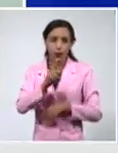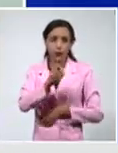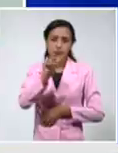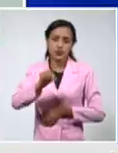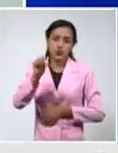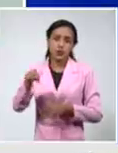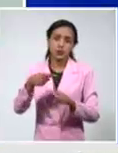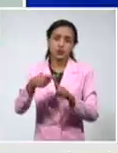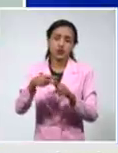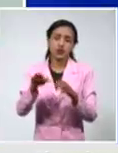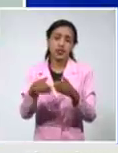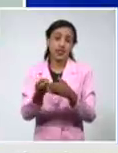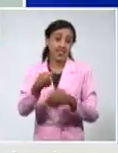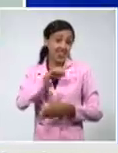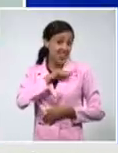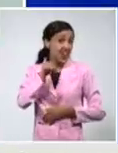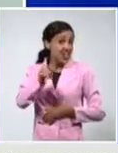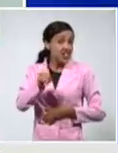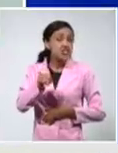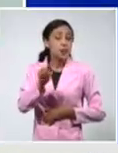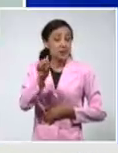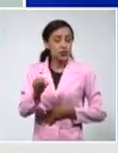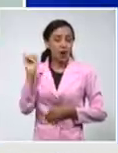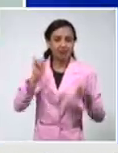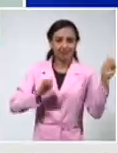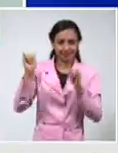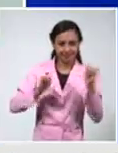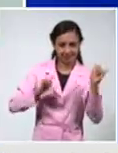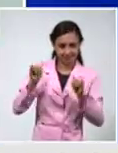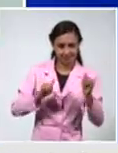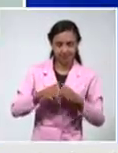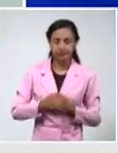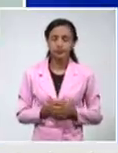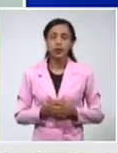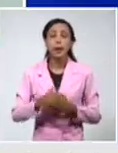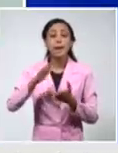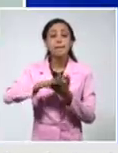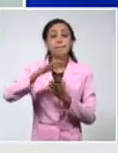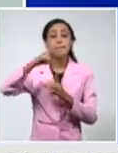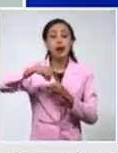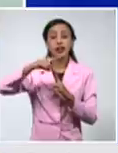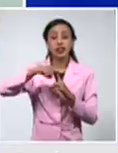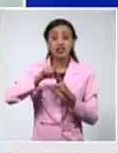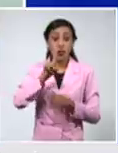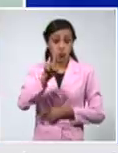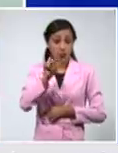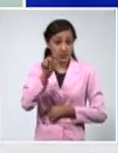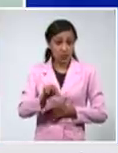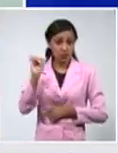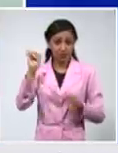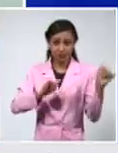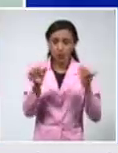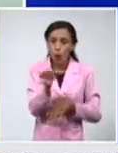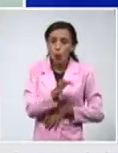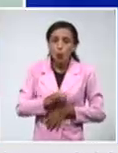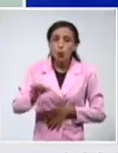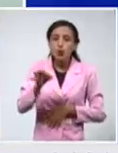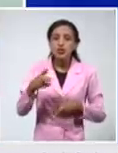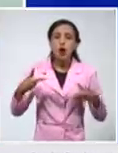casos importados. Matanza diagnostica un caso importado del municipio de